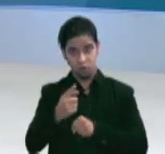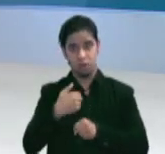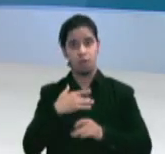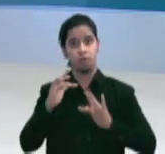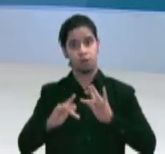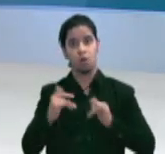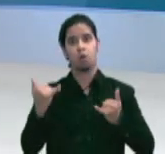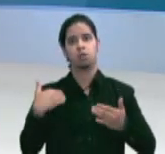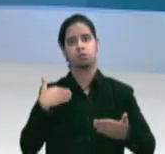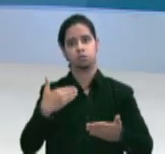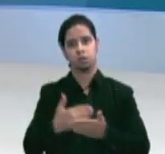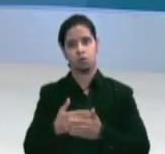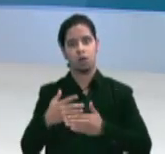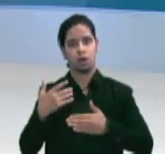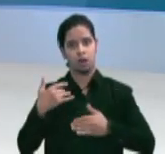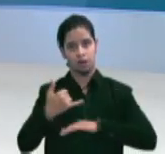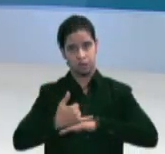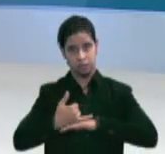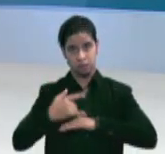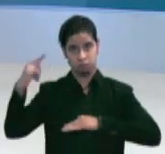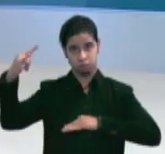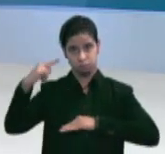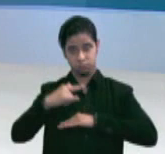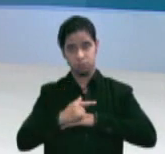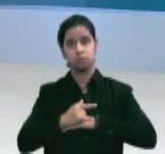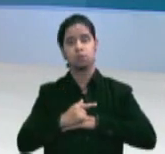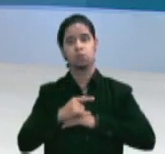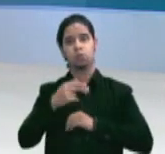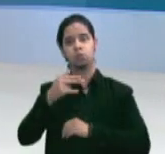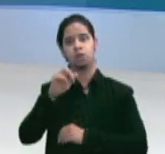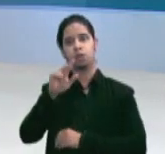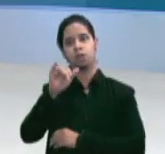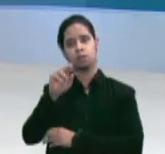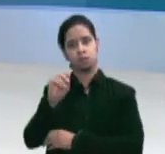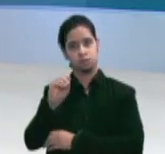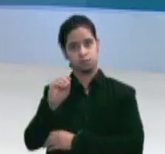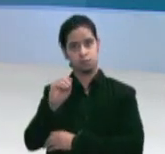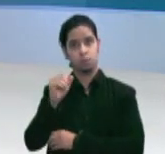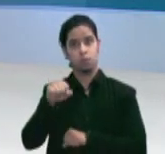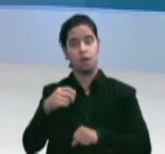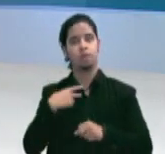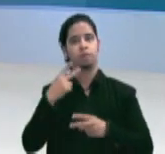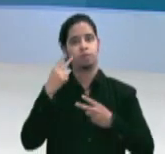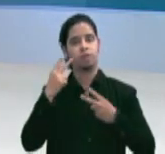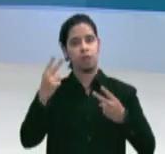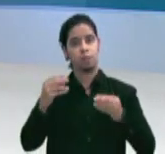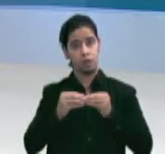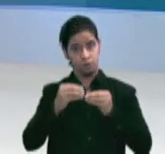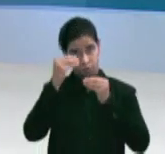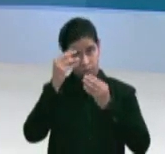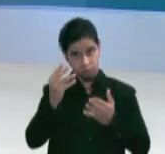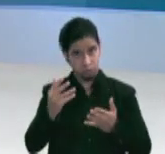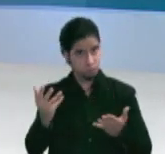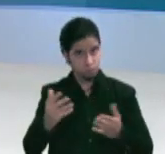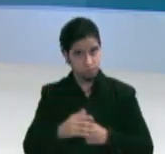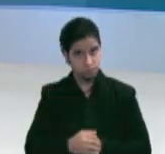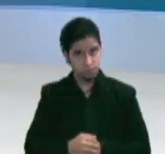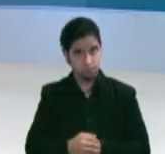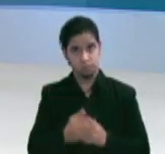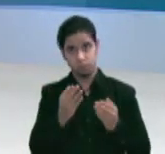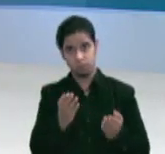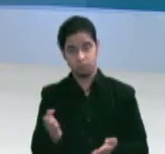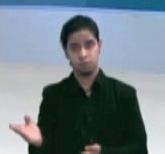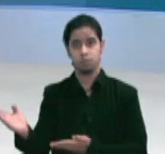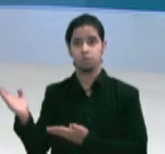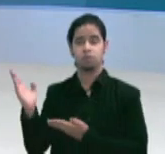a la isla el avión cazahuracanes, el cual el público podrá visitar mañana sábado. Para más detalles sobre este evento, pasamos